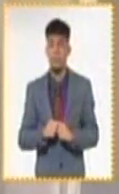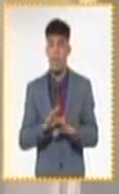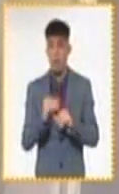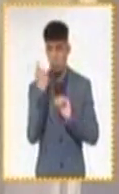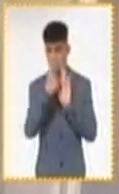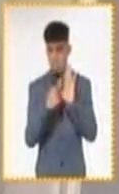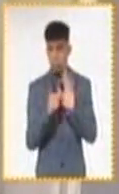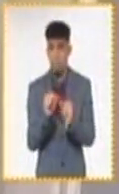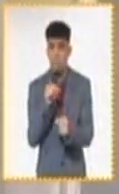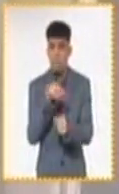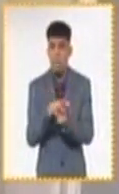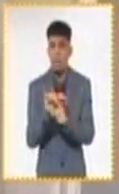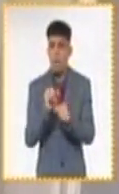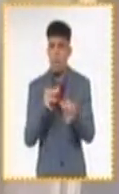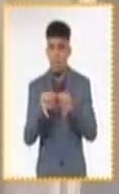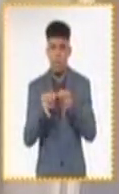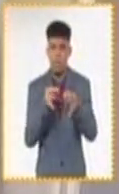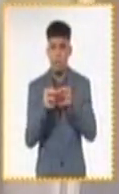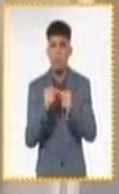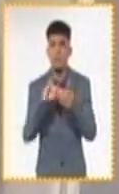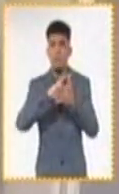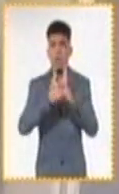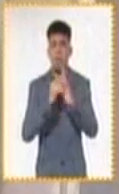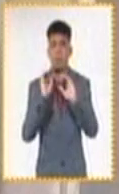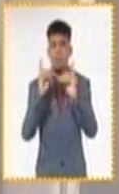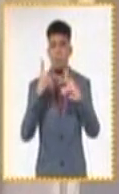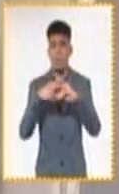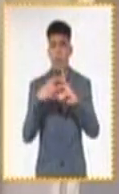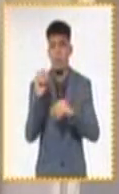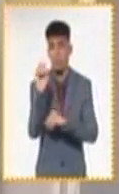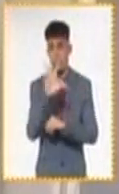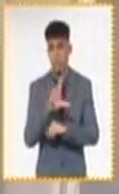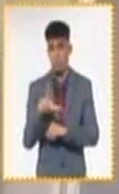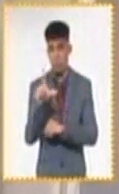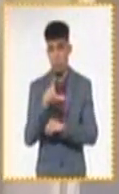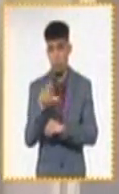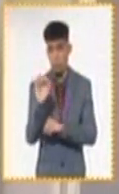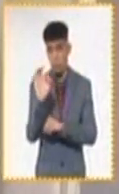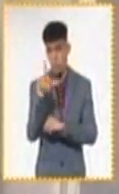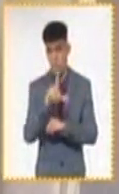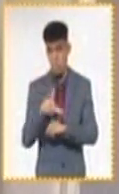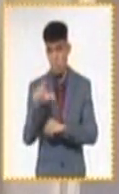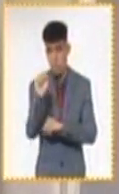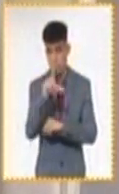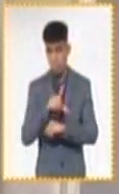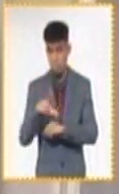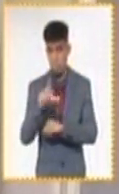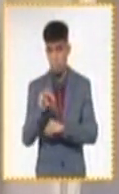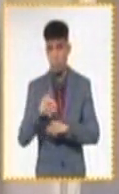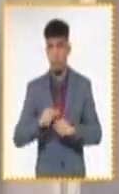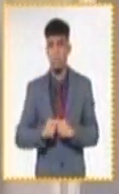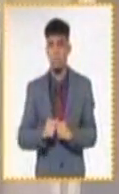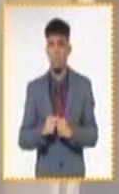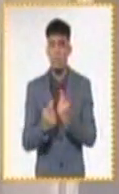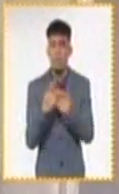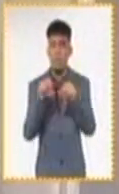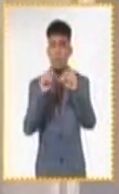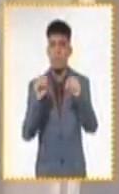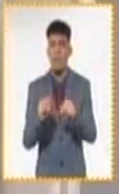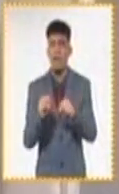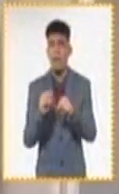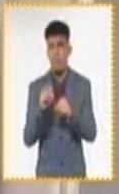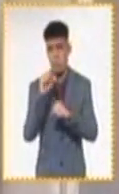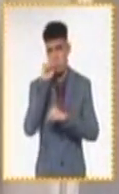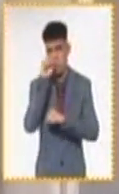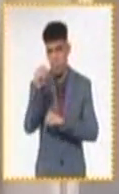de un proyecto político o social, podemos estar en presencia de la emergencia de un sistema fascista. Porque es lo que decía